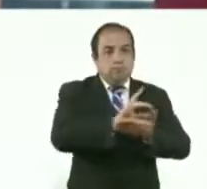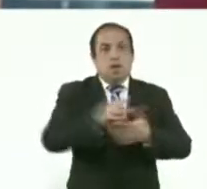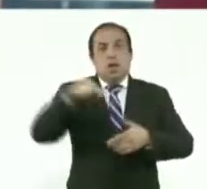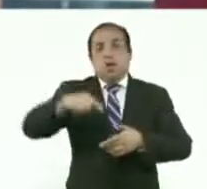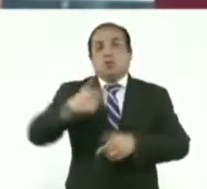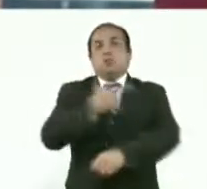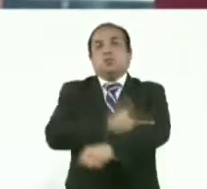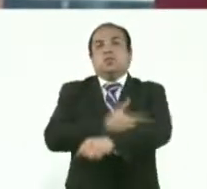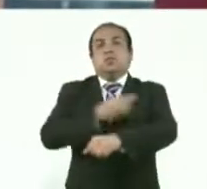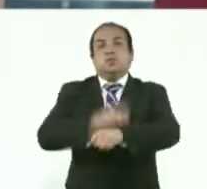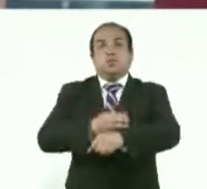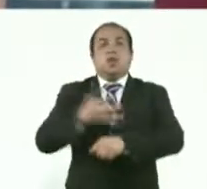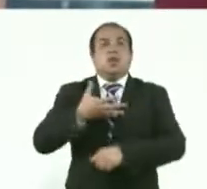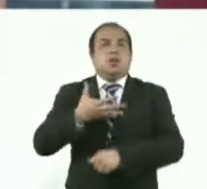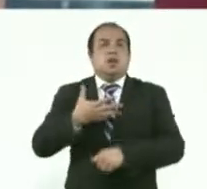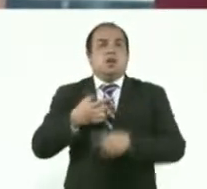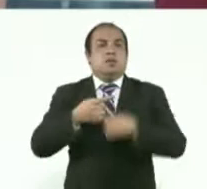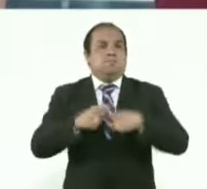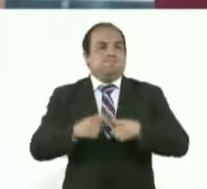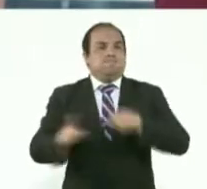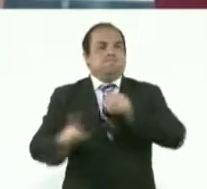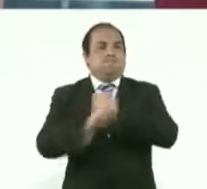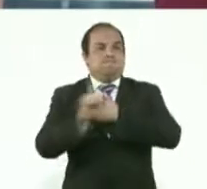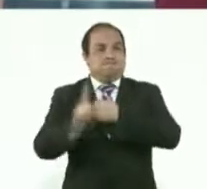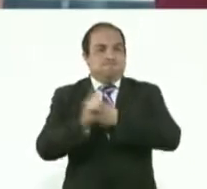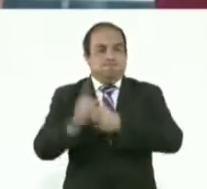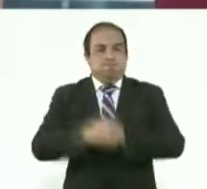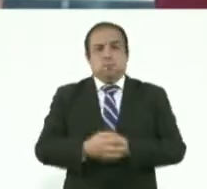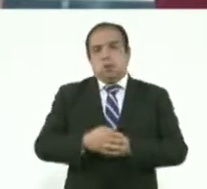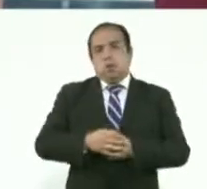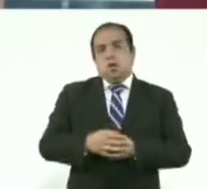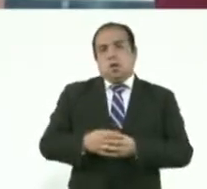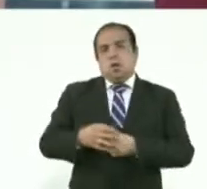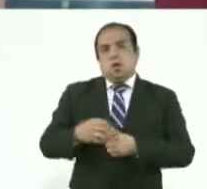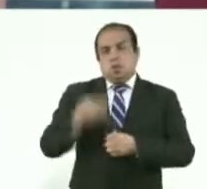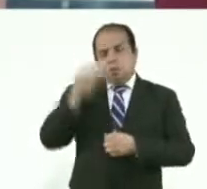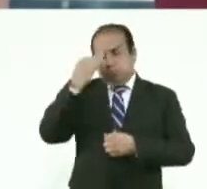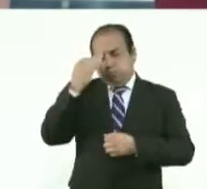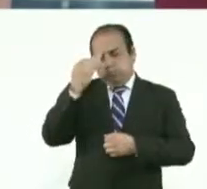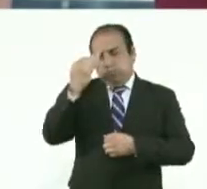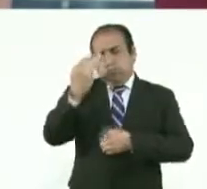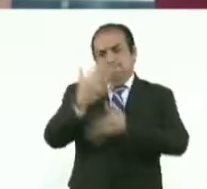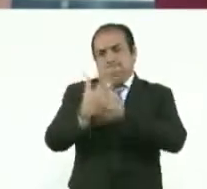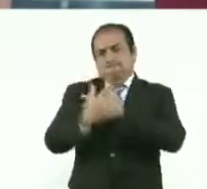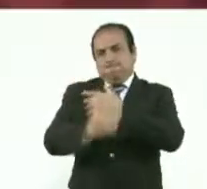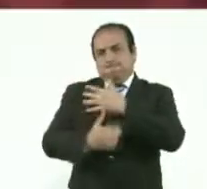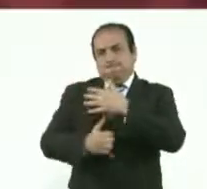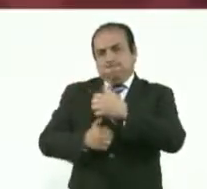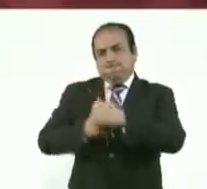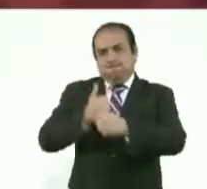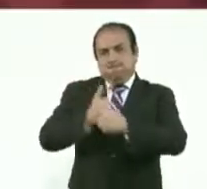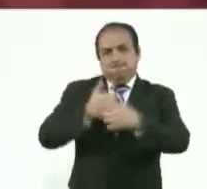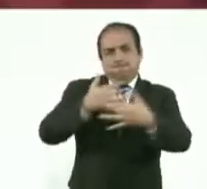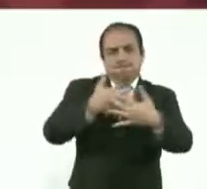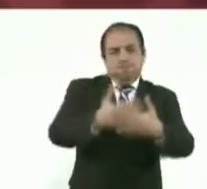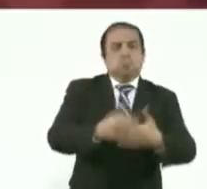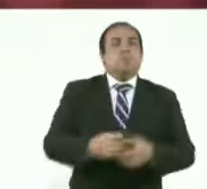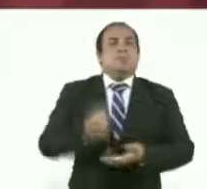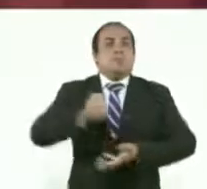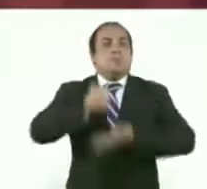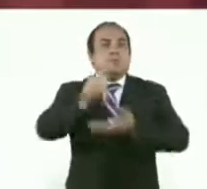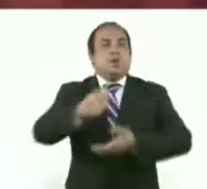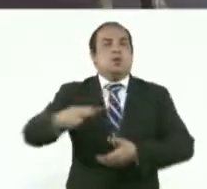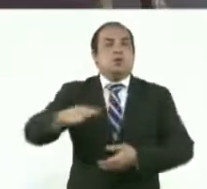Gustavo Amadero, que ha tenido pues diversas problemáticas durante estos años. La inversión que hemos hecho en Gustavo Amadero,